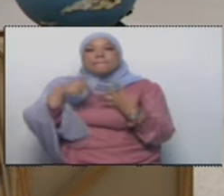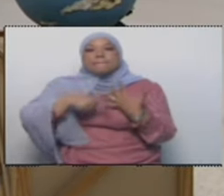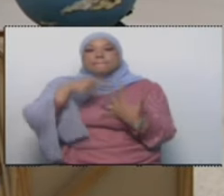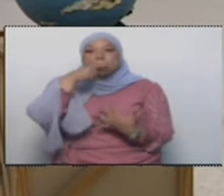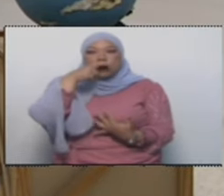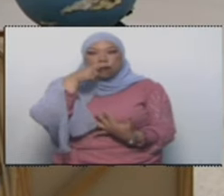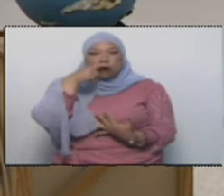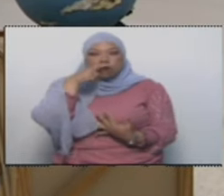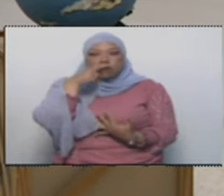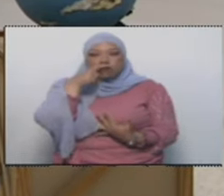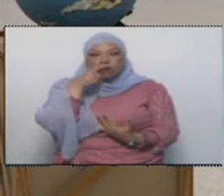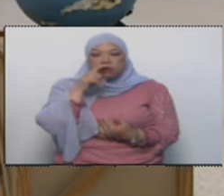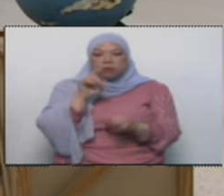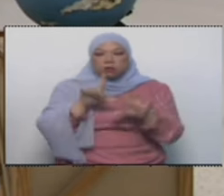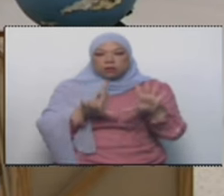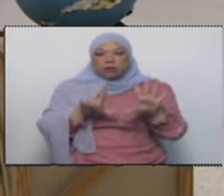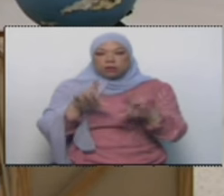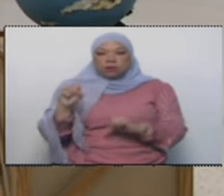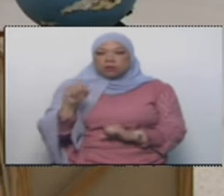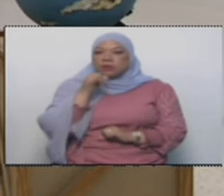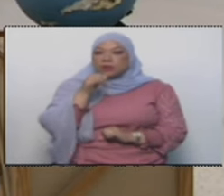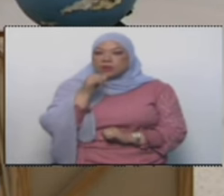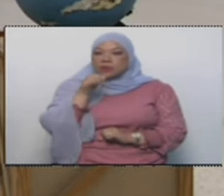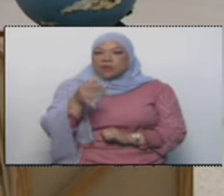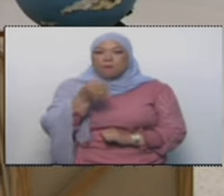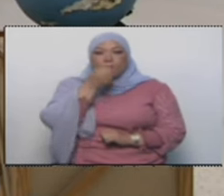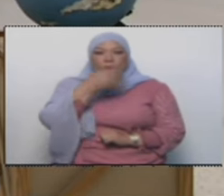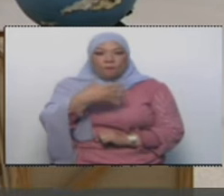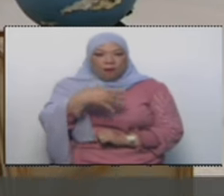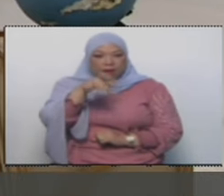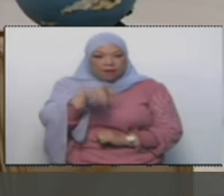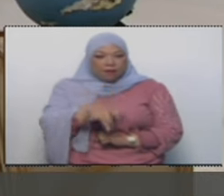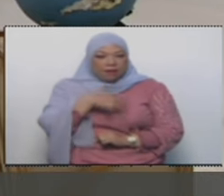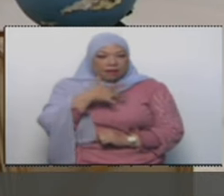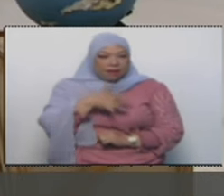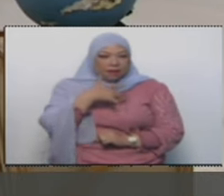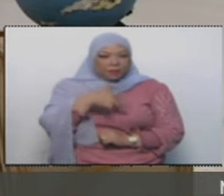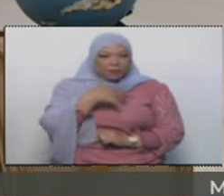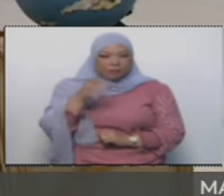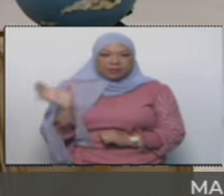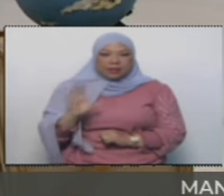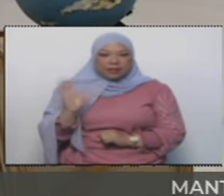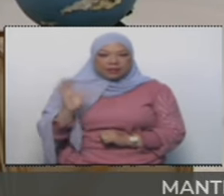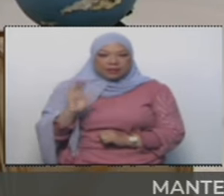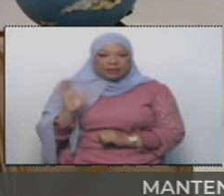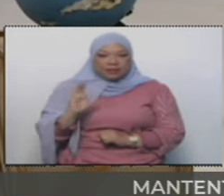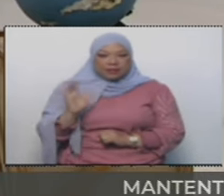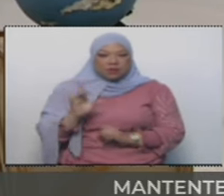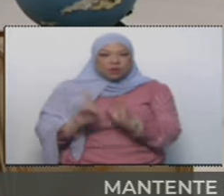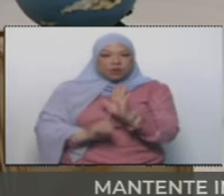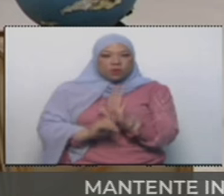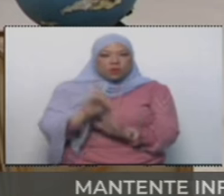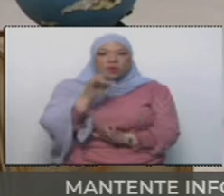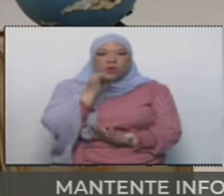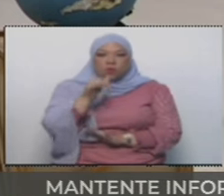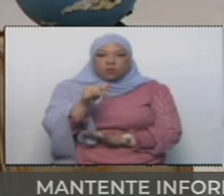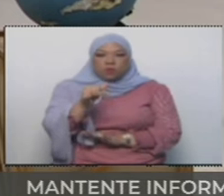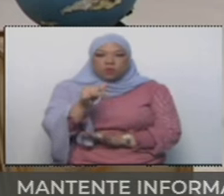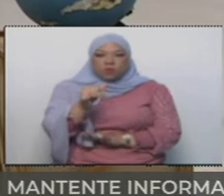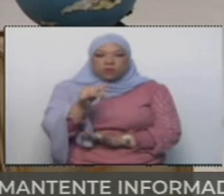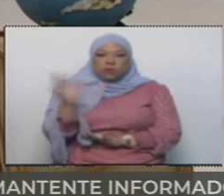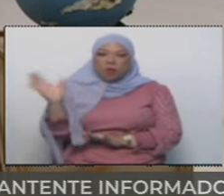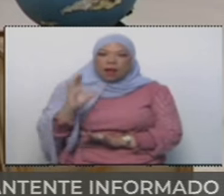todo de ternura. En Caracas se ha desarrollado una exposición